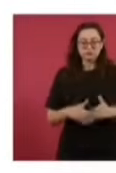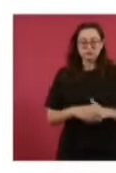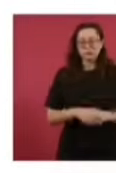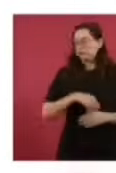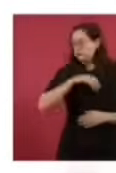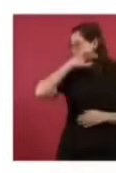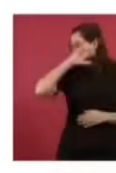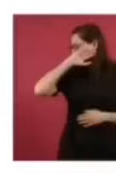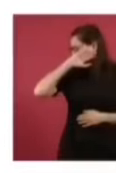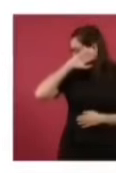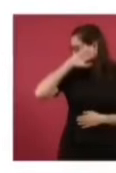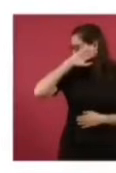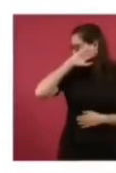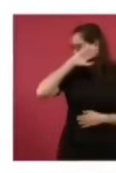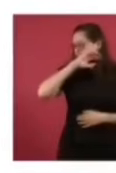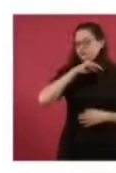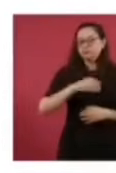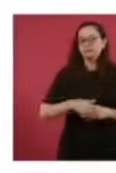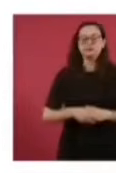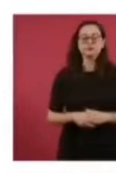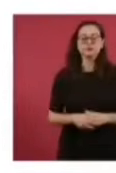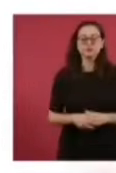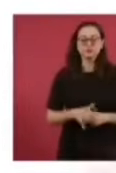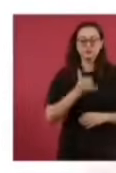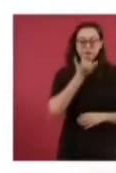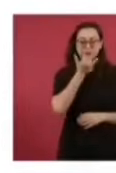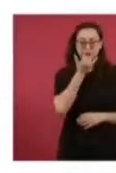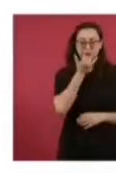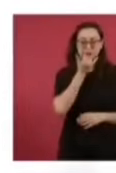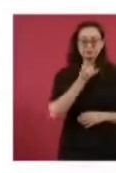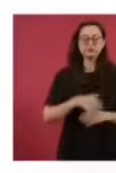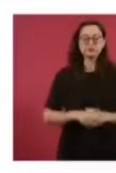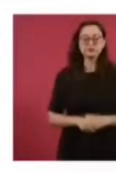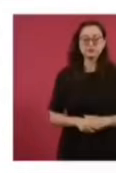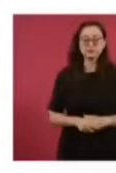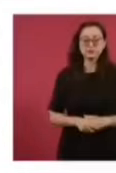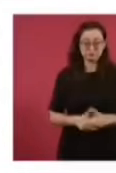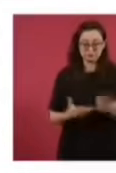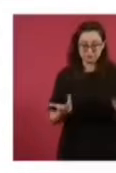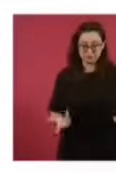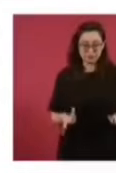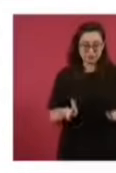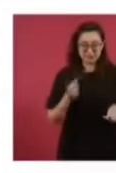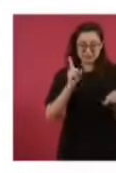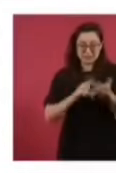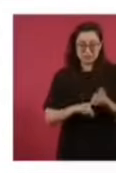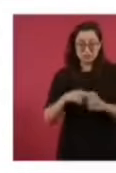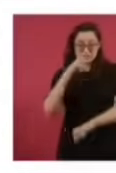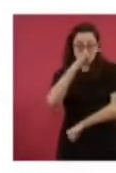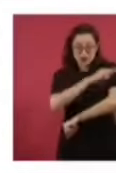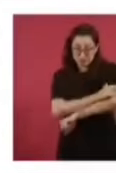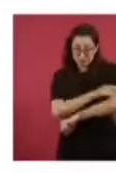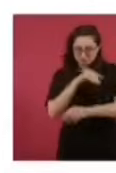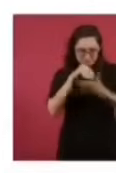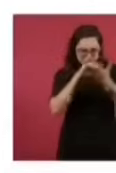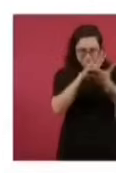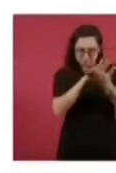se tiene todo el seguimiento del piloto, las entradas y salidas a